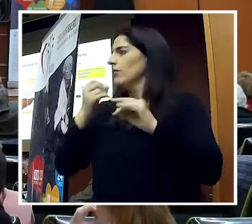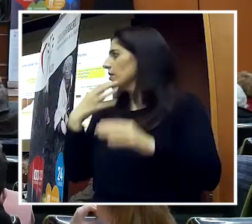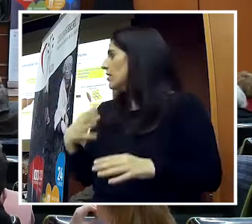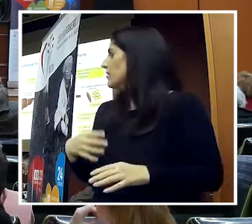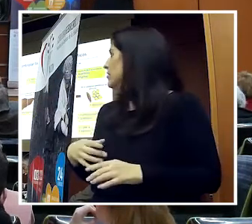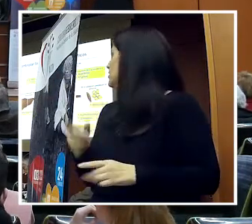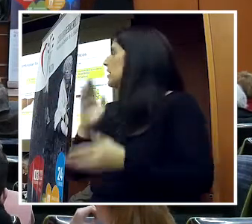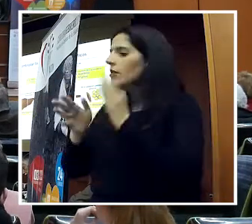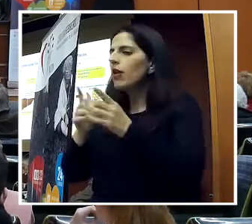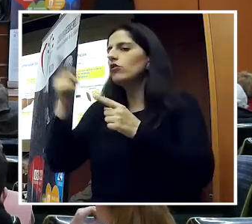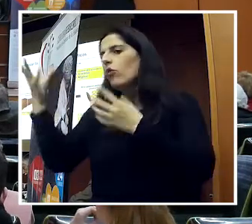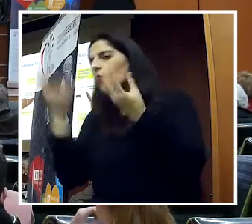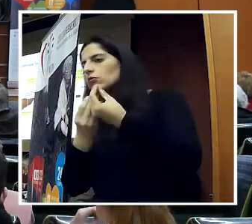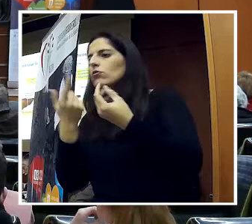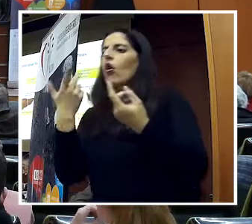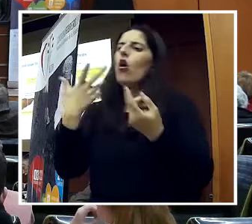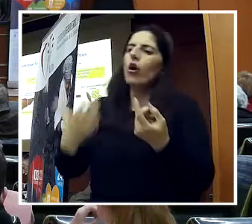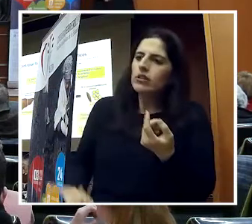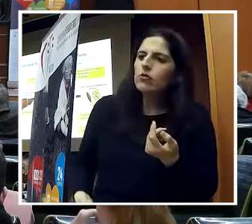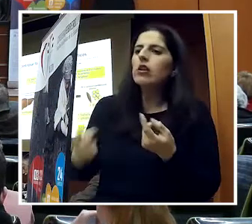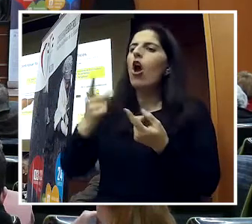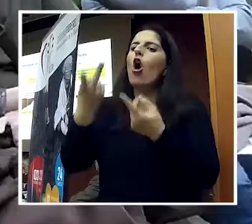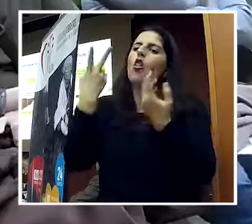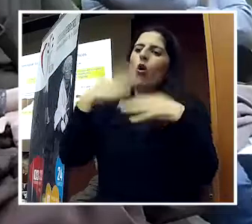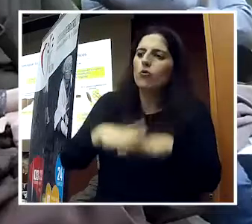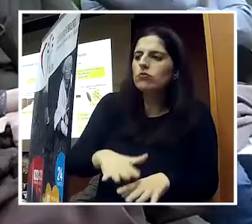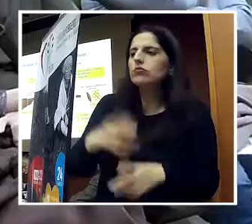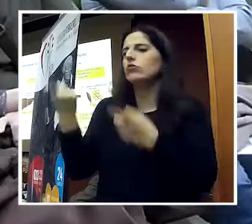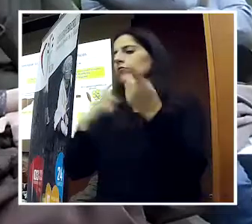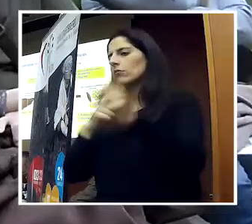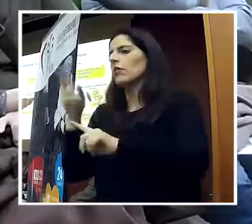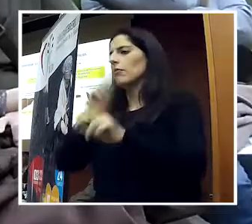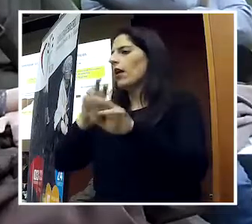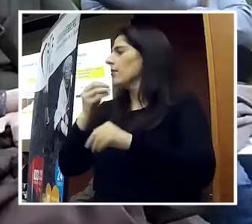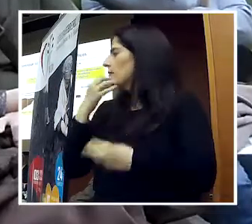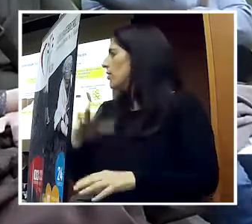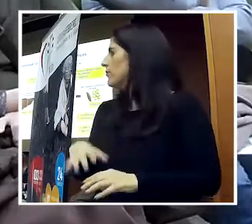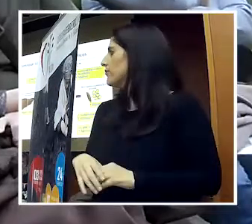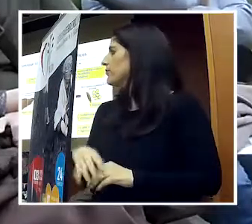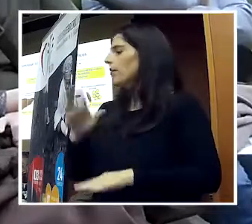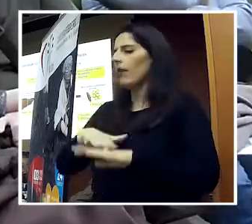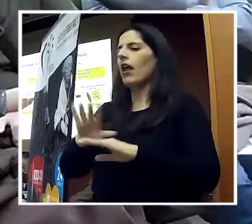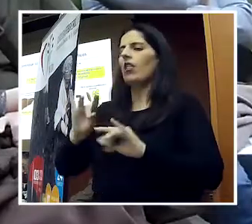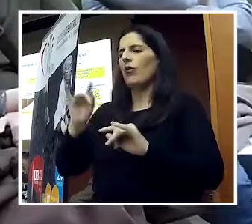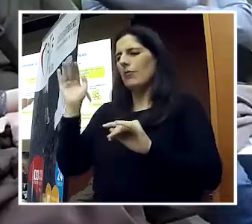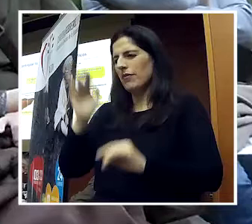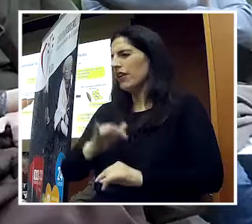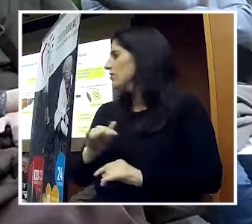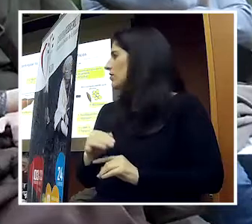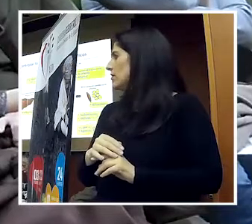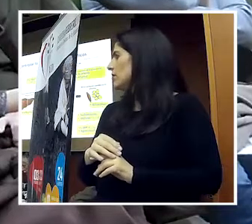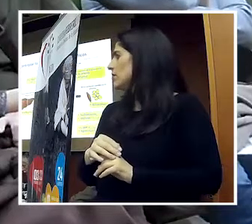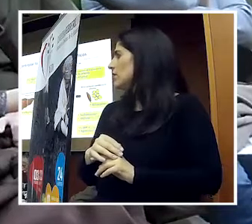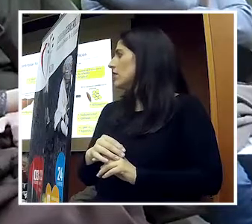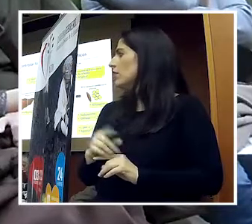otros tratamientos, orales o inyectados, o insulina, pues que permiten disminuir, por ejemplo, la producción